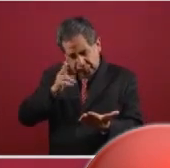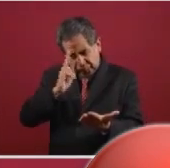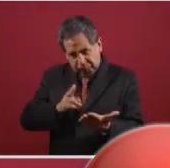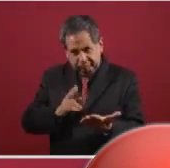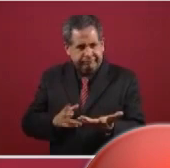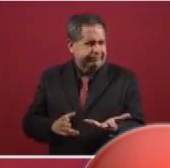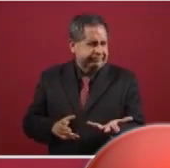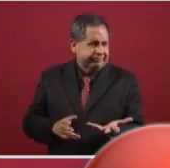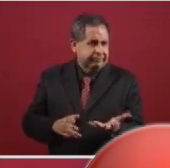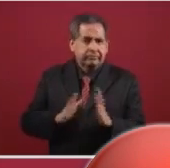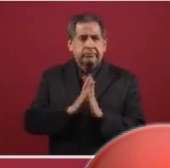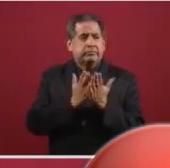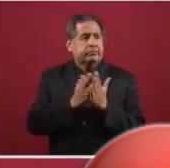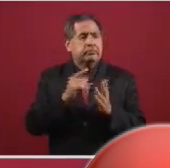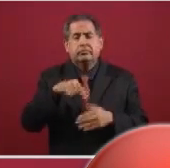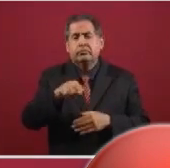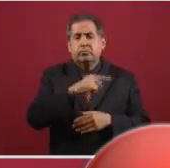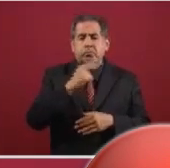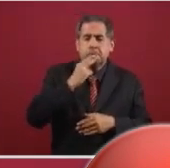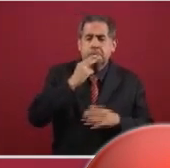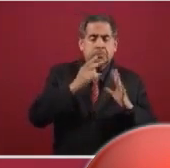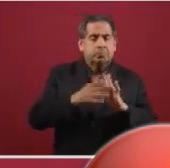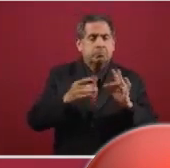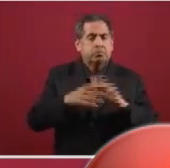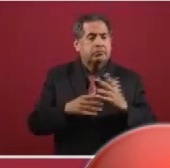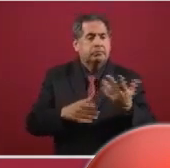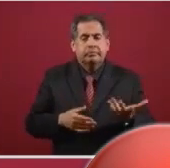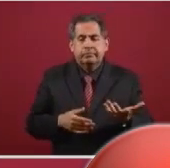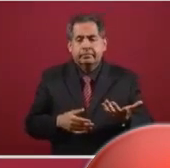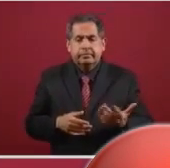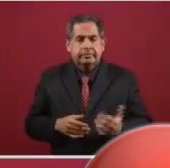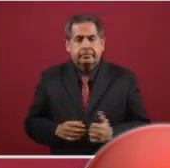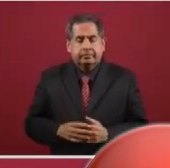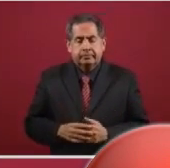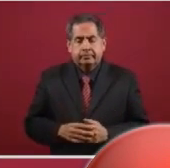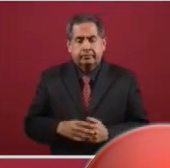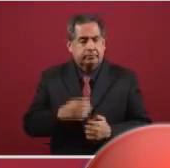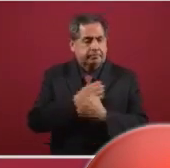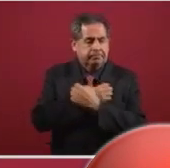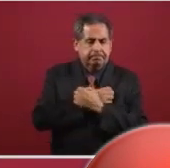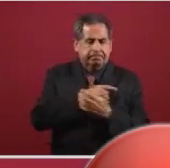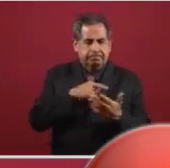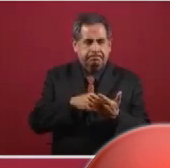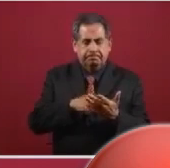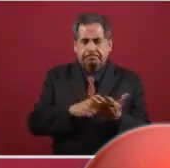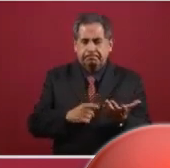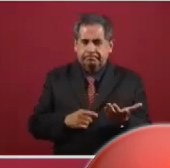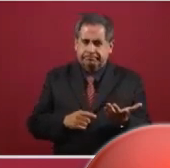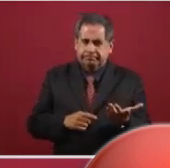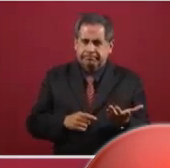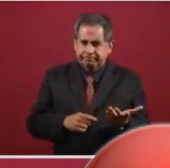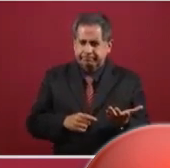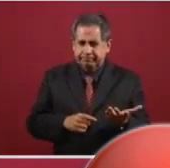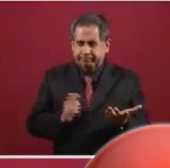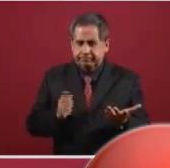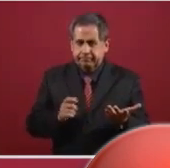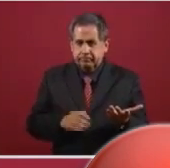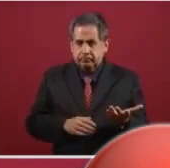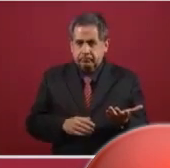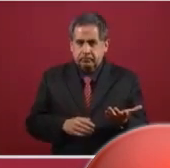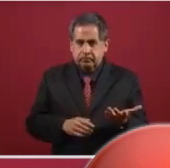se utilizan en la educación de